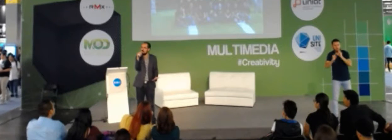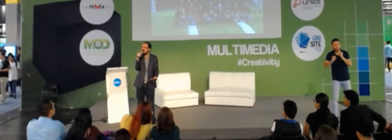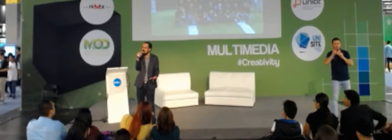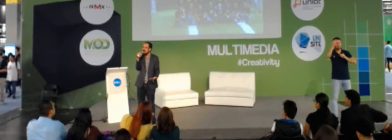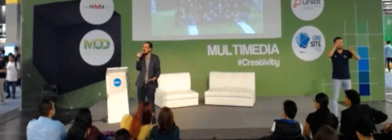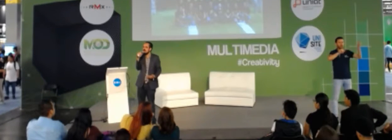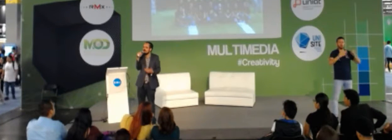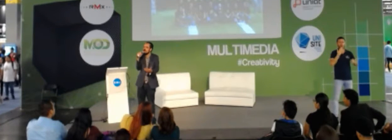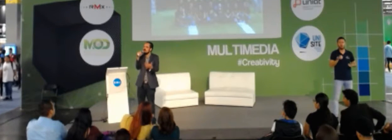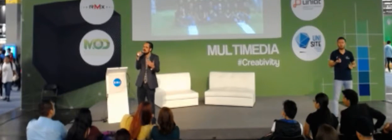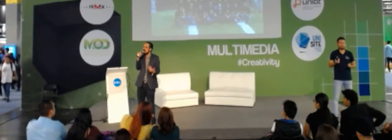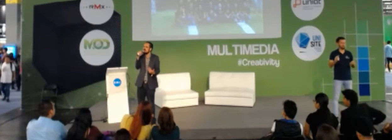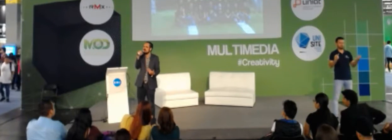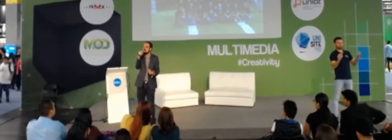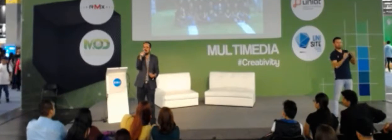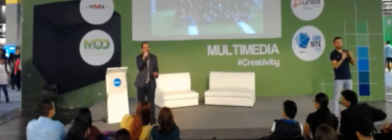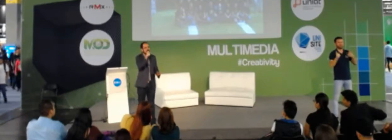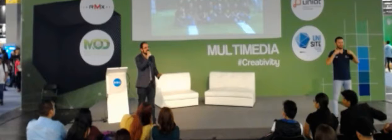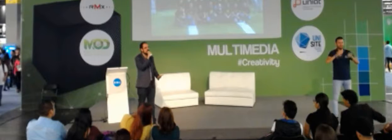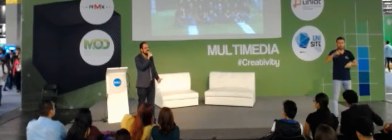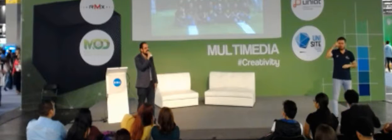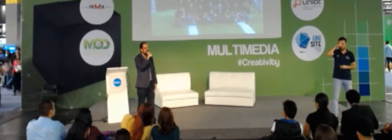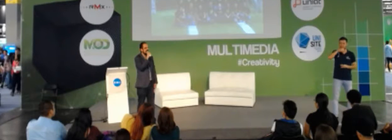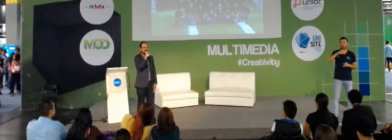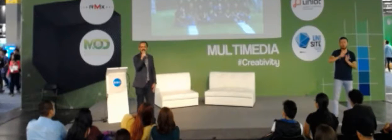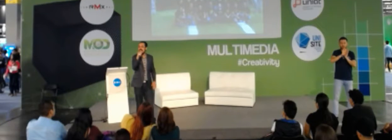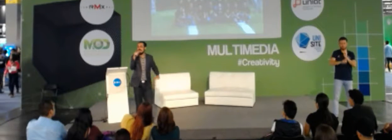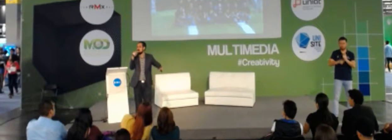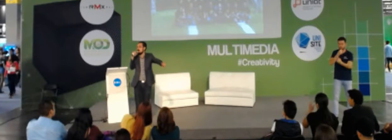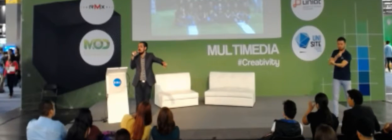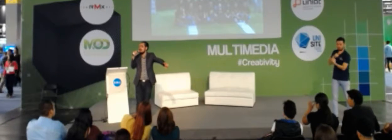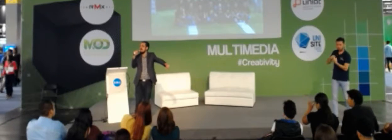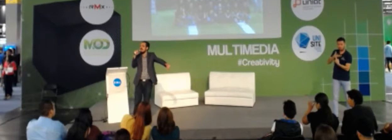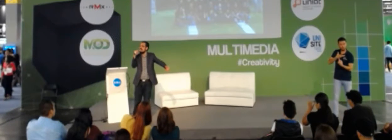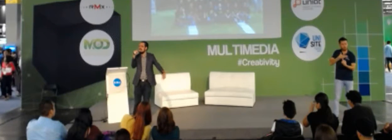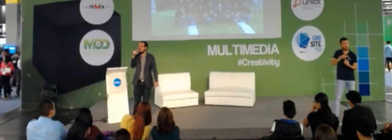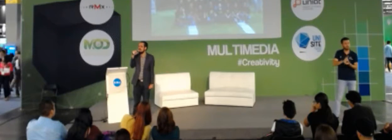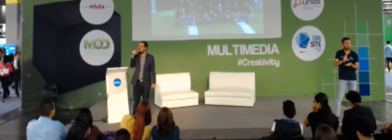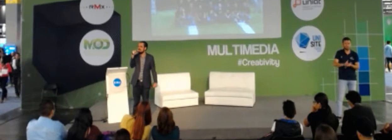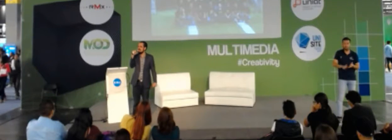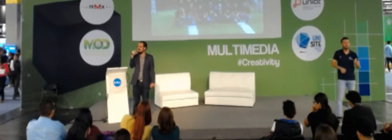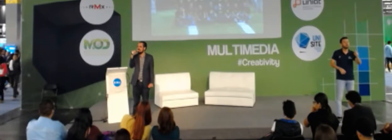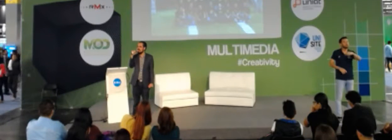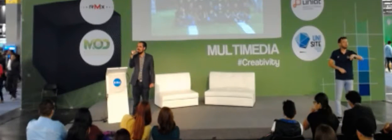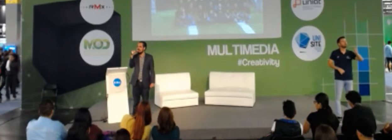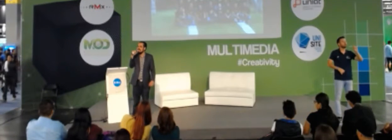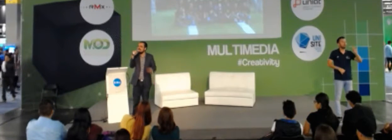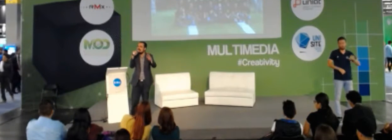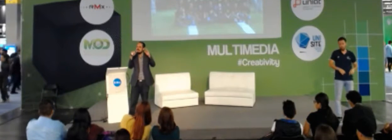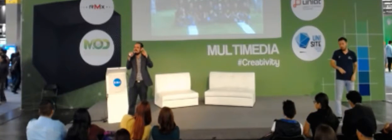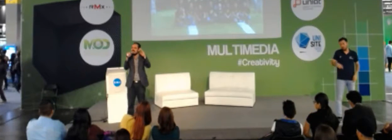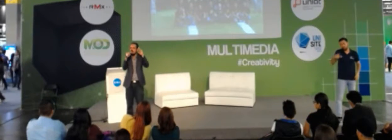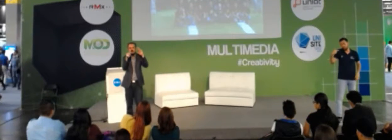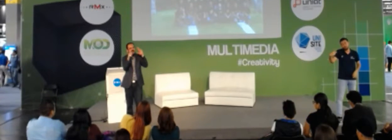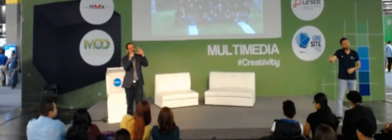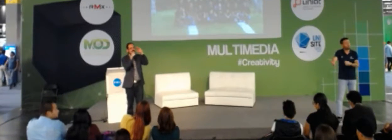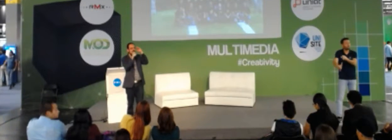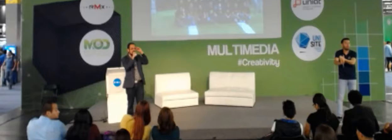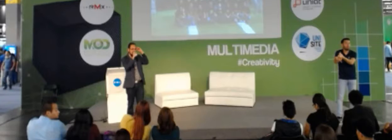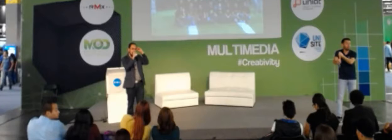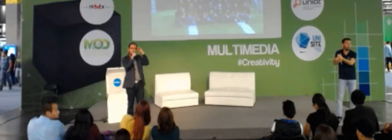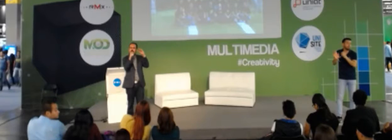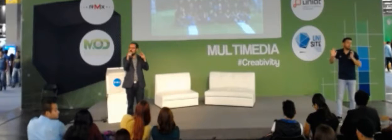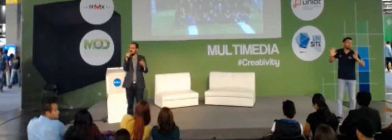distinto? ¿Qué pasa cuando tenemos algún chico con discapacidad? Es problema de él. La discapacidad todavía la